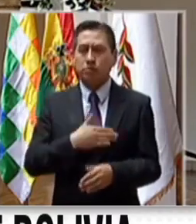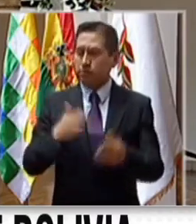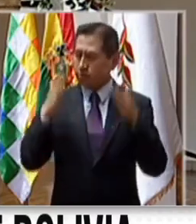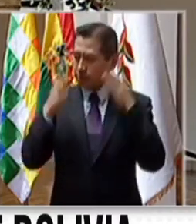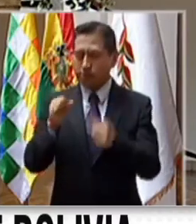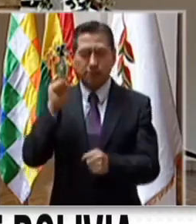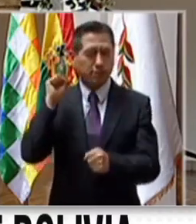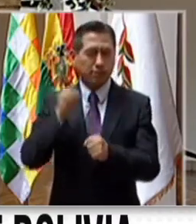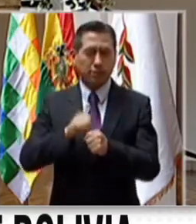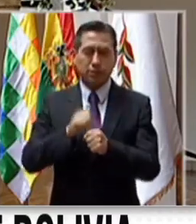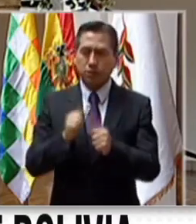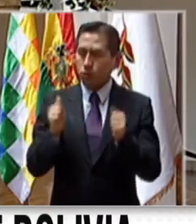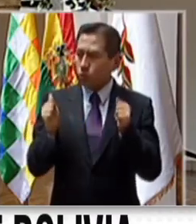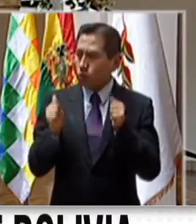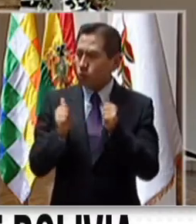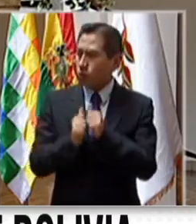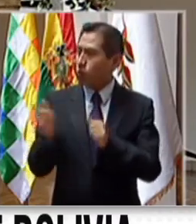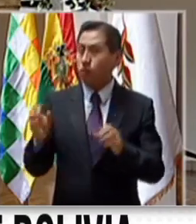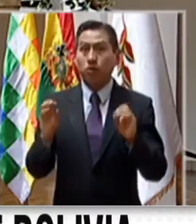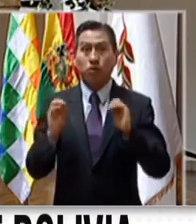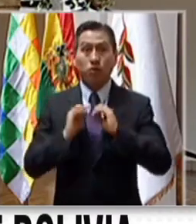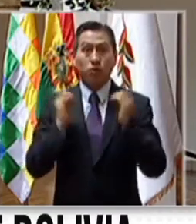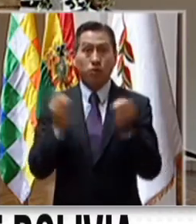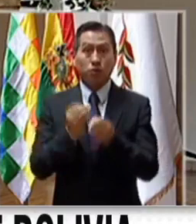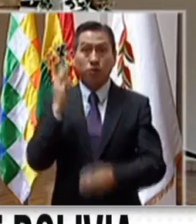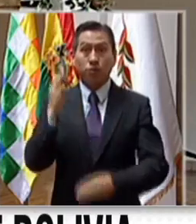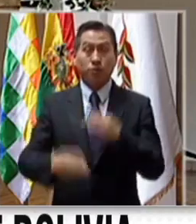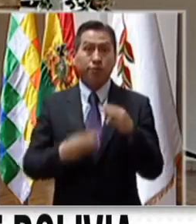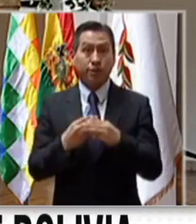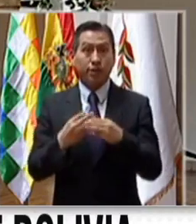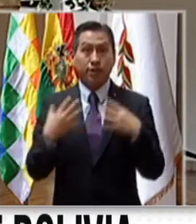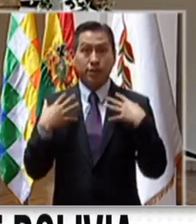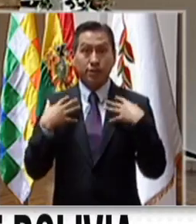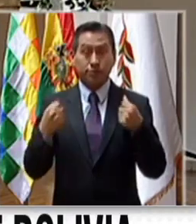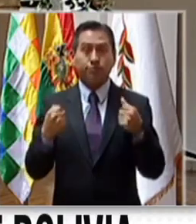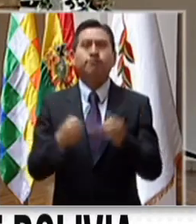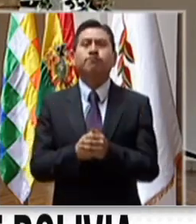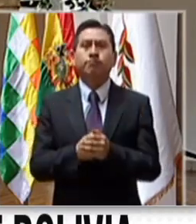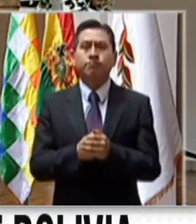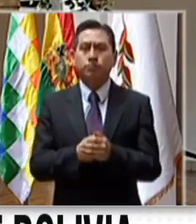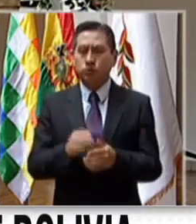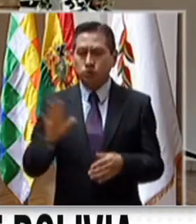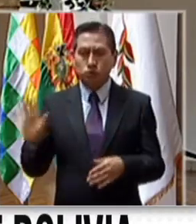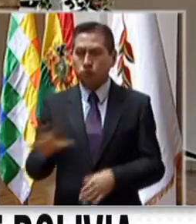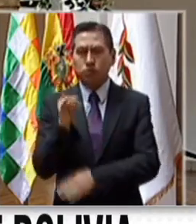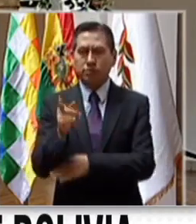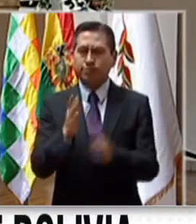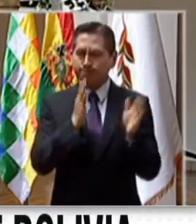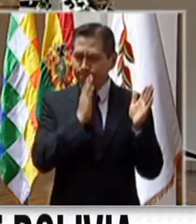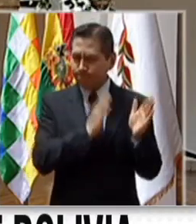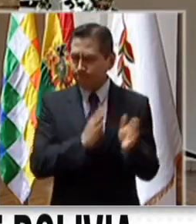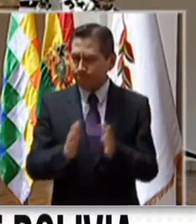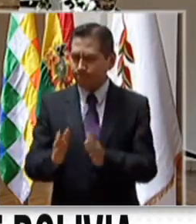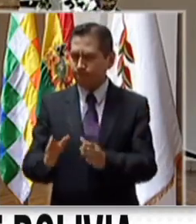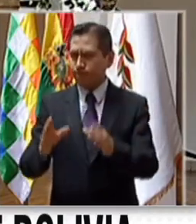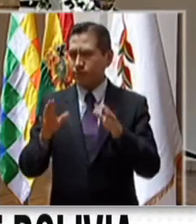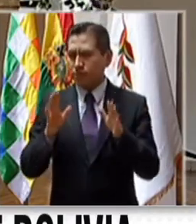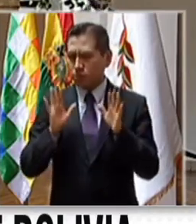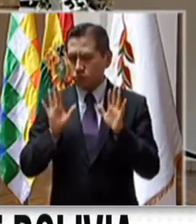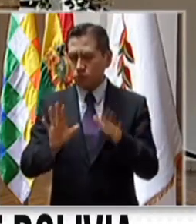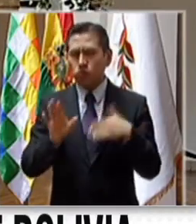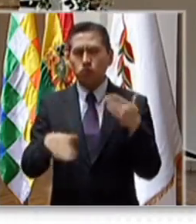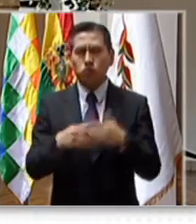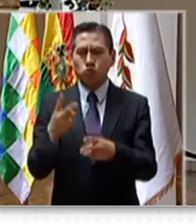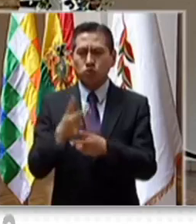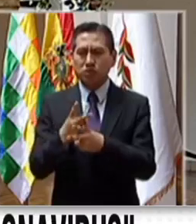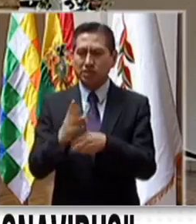trabajando estrechamente con la Organización Mundial de la Salud para preparar al país para la llegada del coronavirus